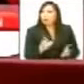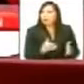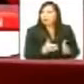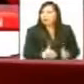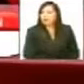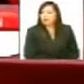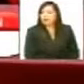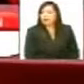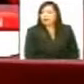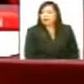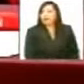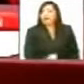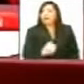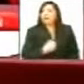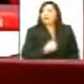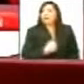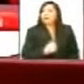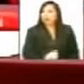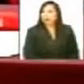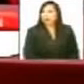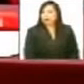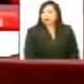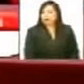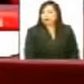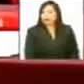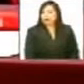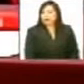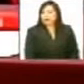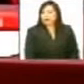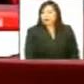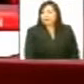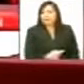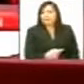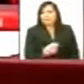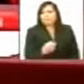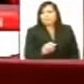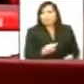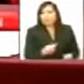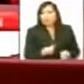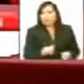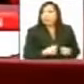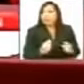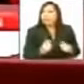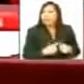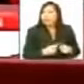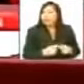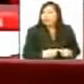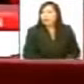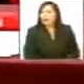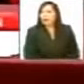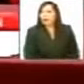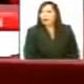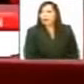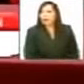es un factor facilitante de otros crímenes o delitos como financiación de terrorismo,